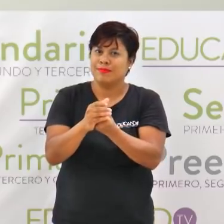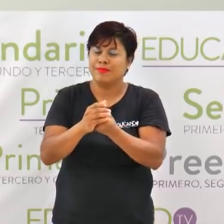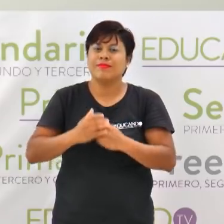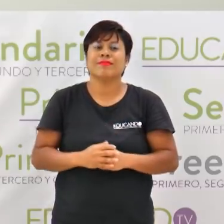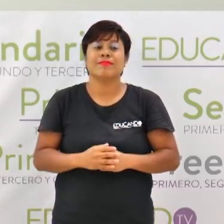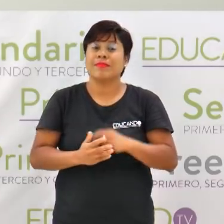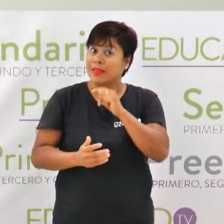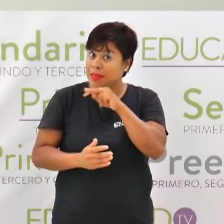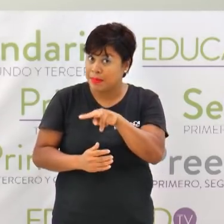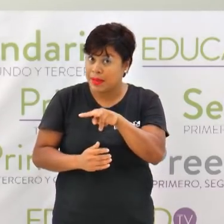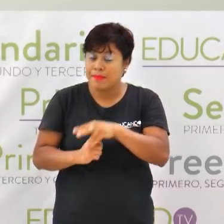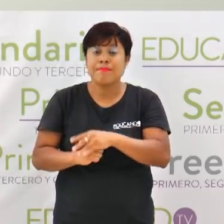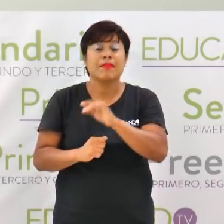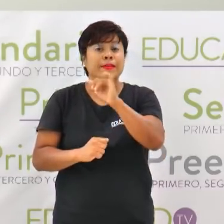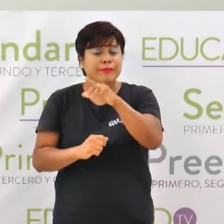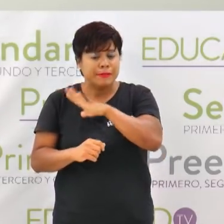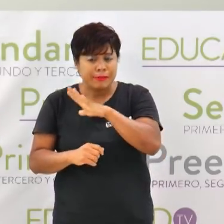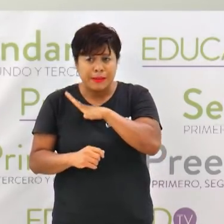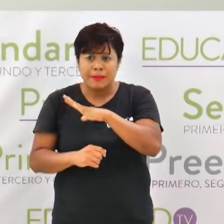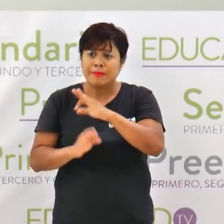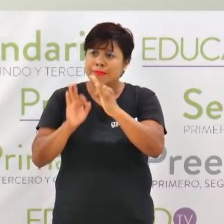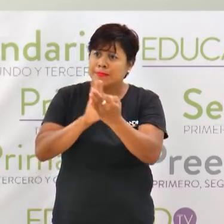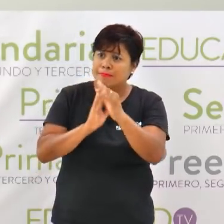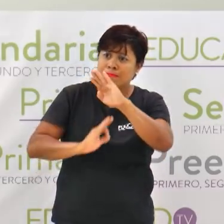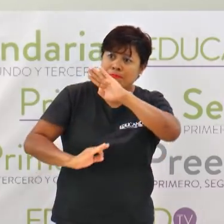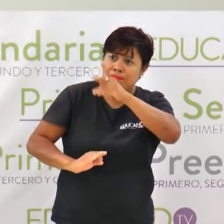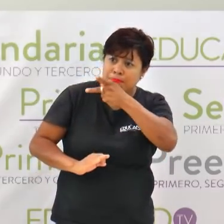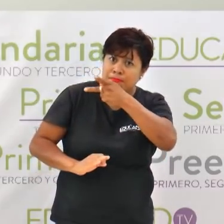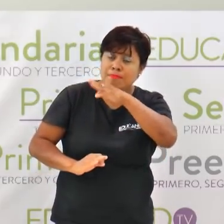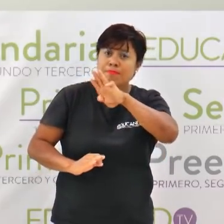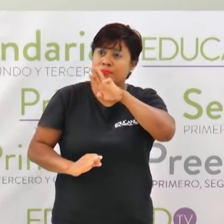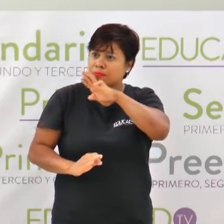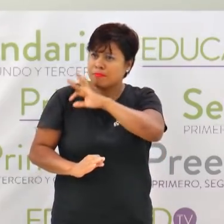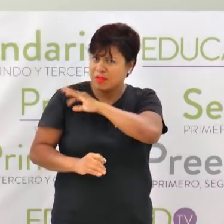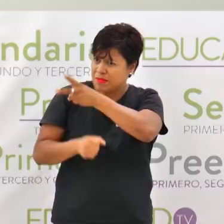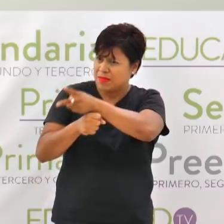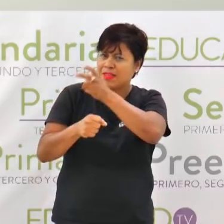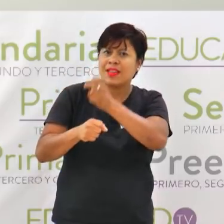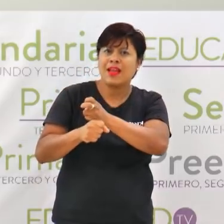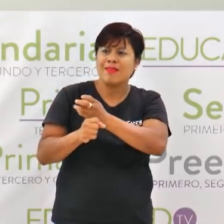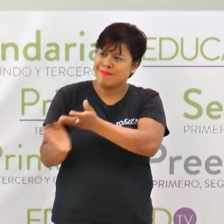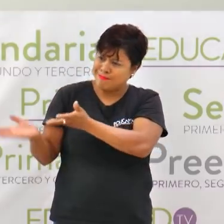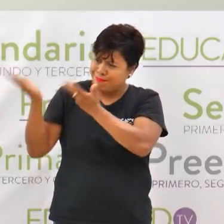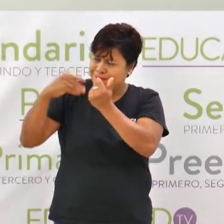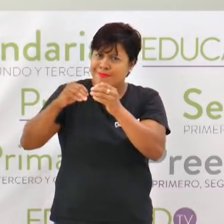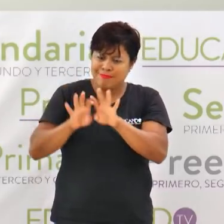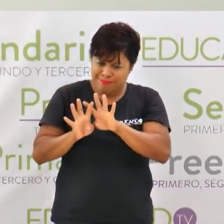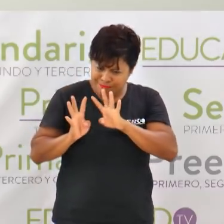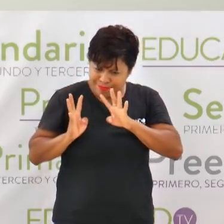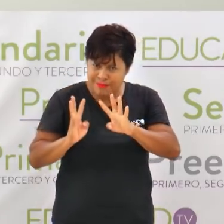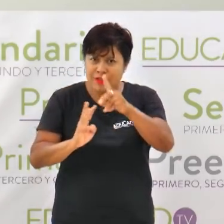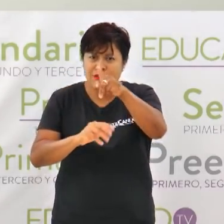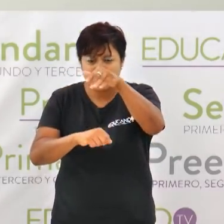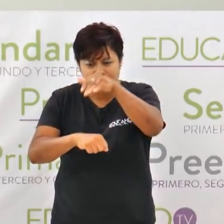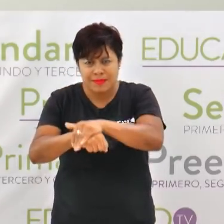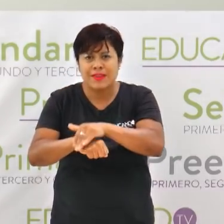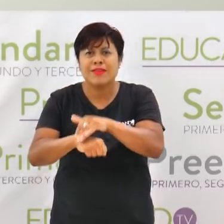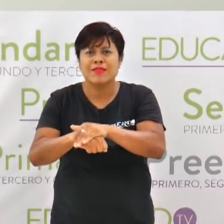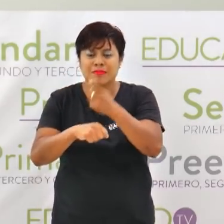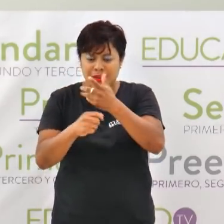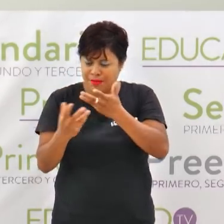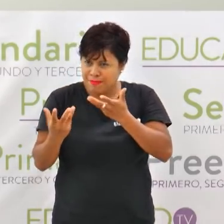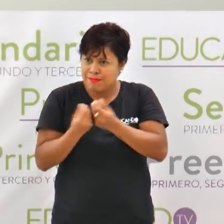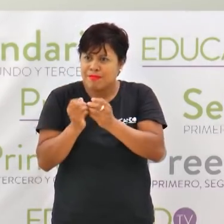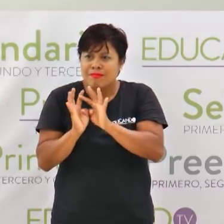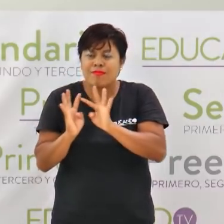estos minutos. También, si estás cerca papá o mamá, puedes invitarlos o reunirte con tus amigos y amigas para